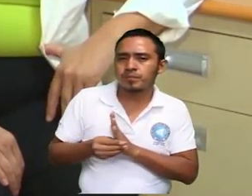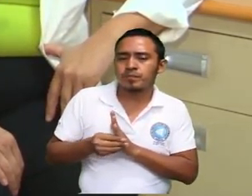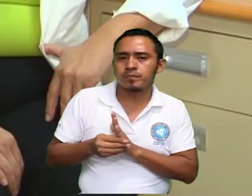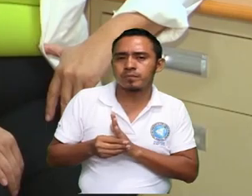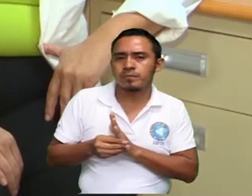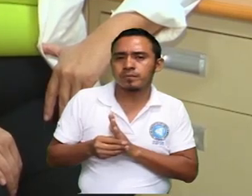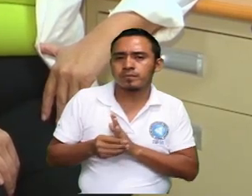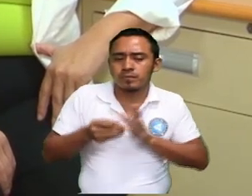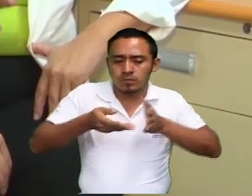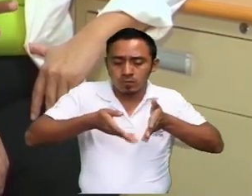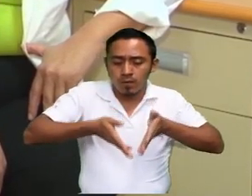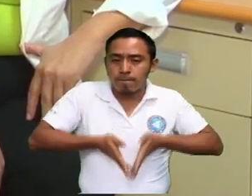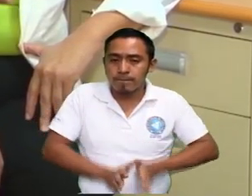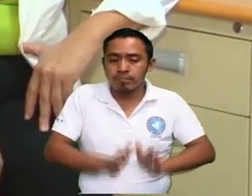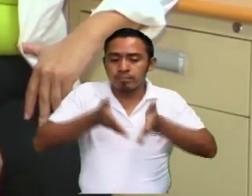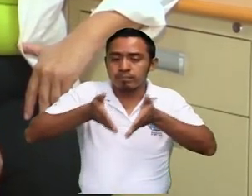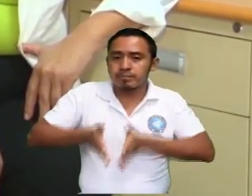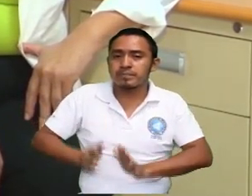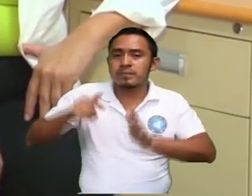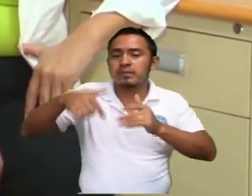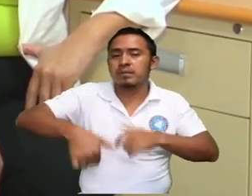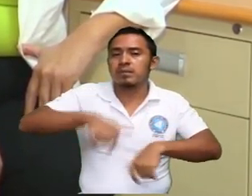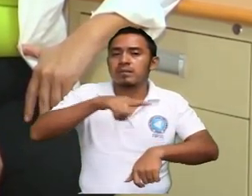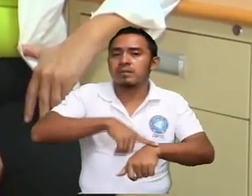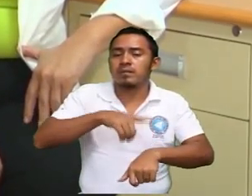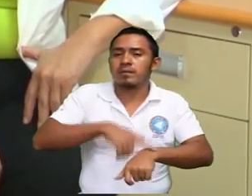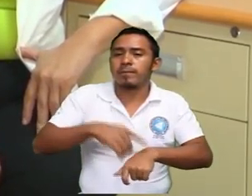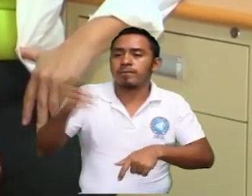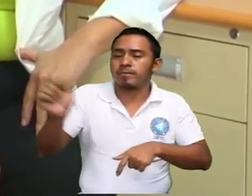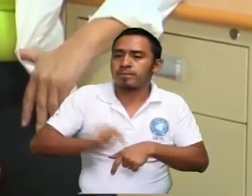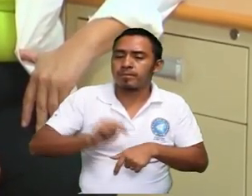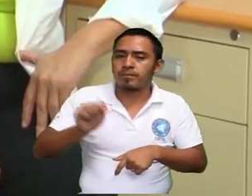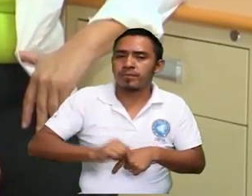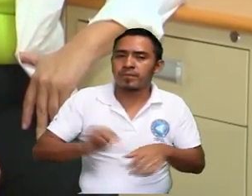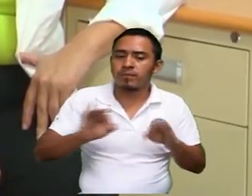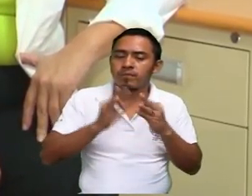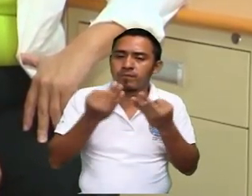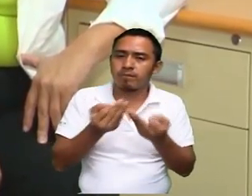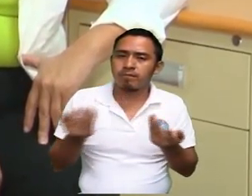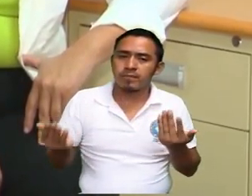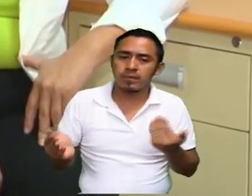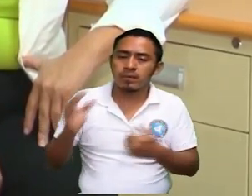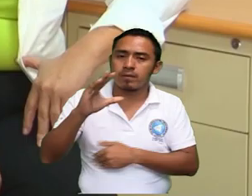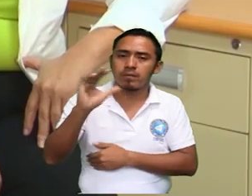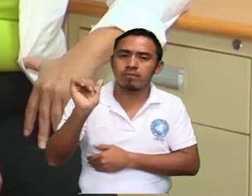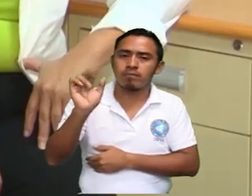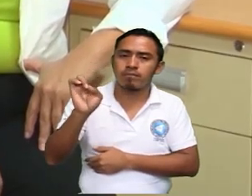¿Alrededor de cuántos partos prematuros atienden con esta estrategia de Familia Canguro?